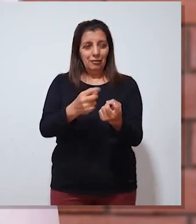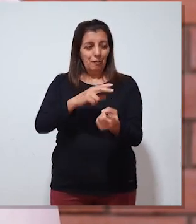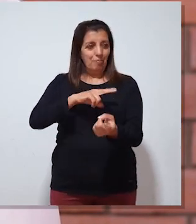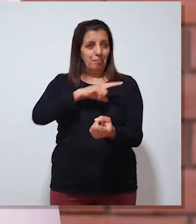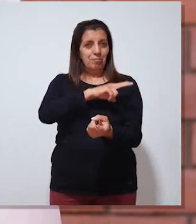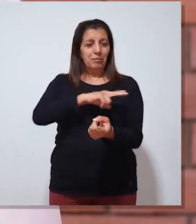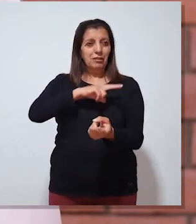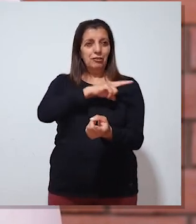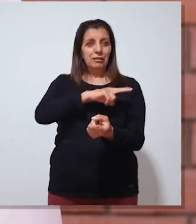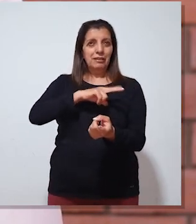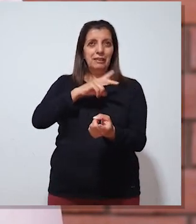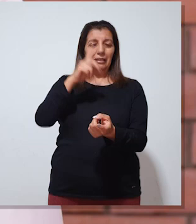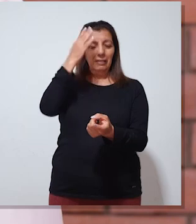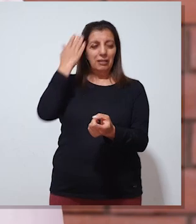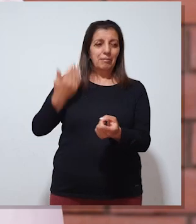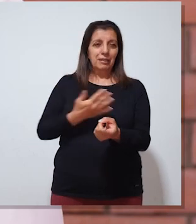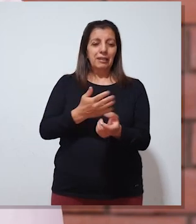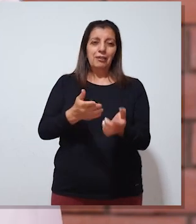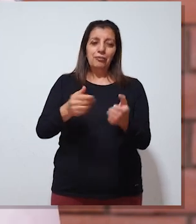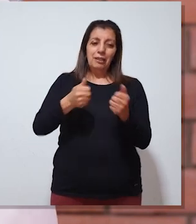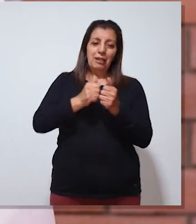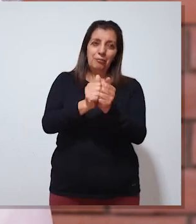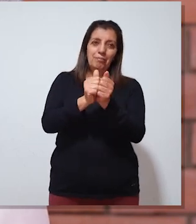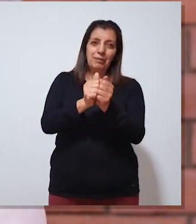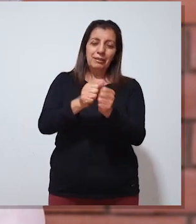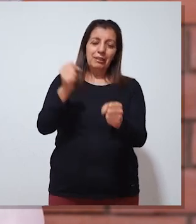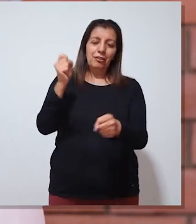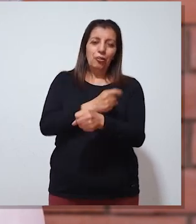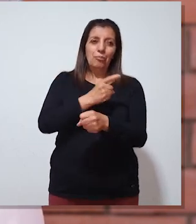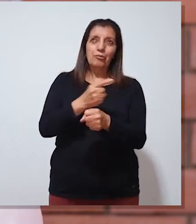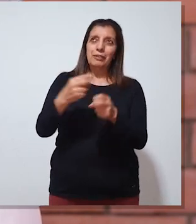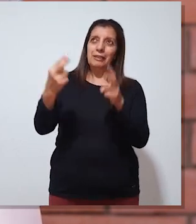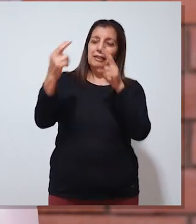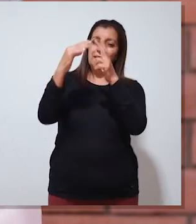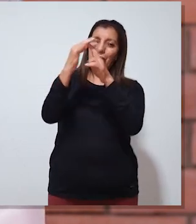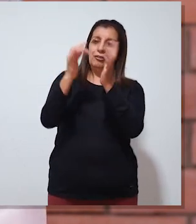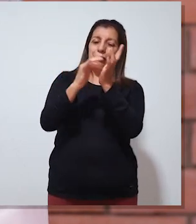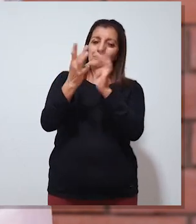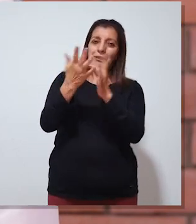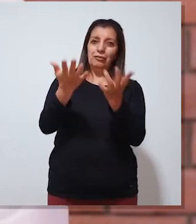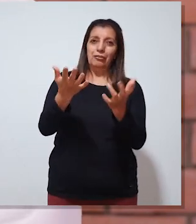camino para llegar a Jesús. Ave María Purísima.